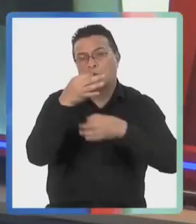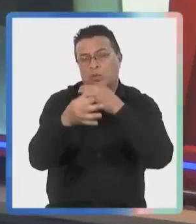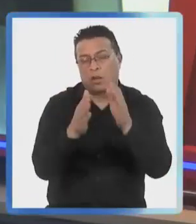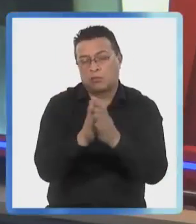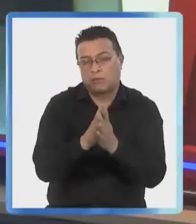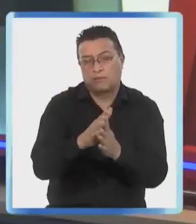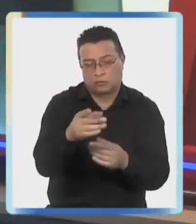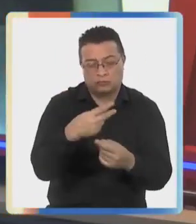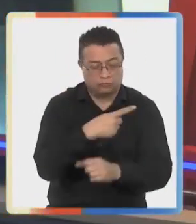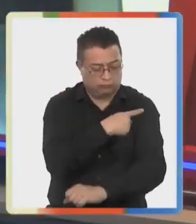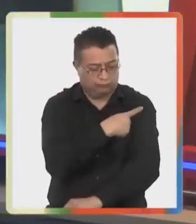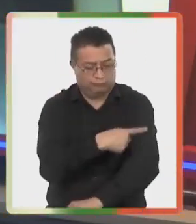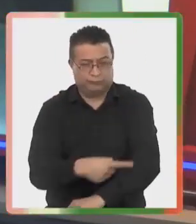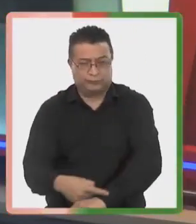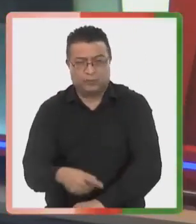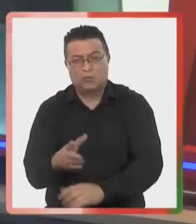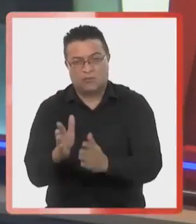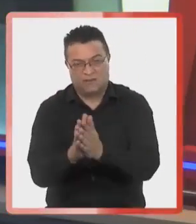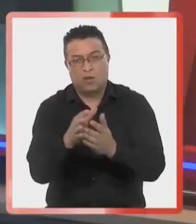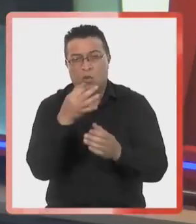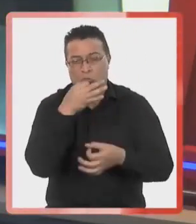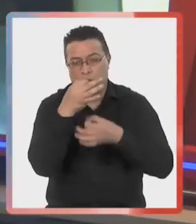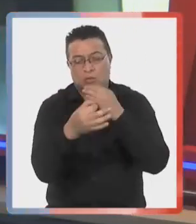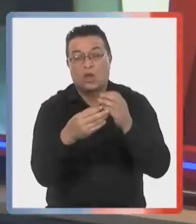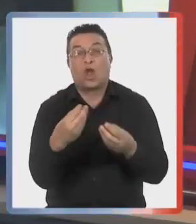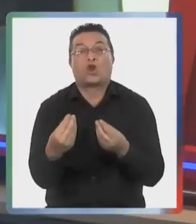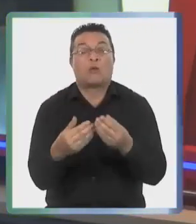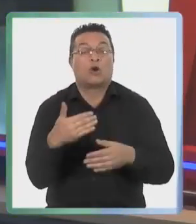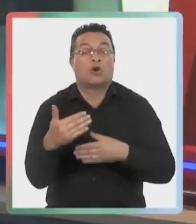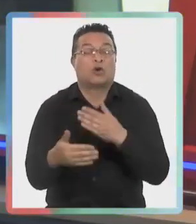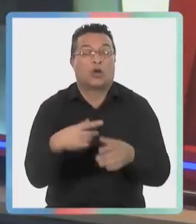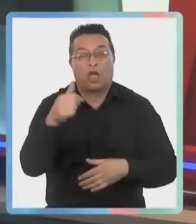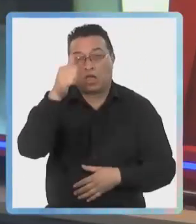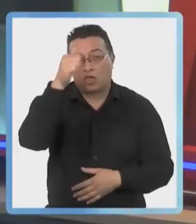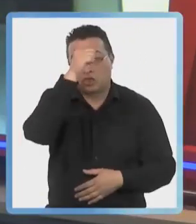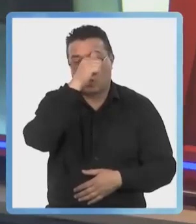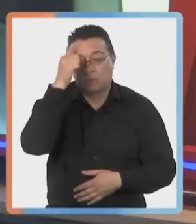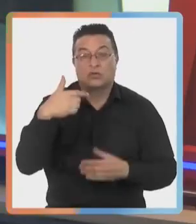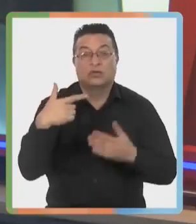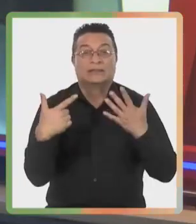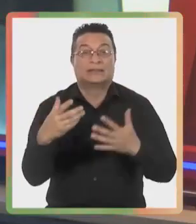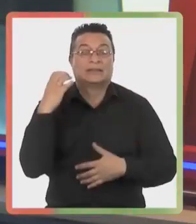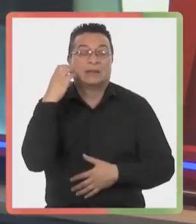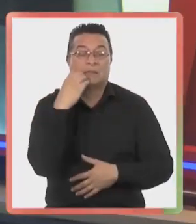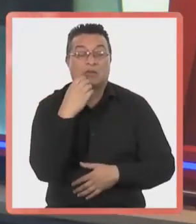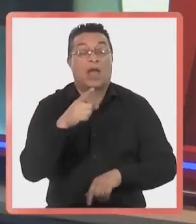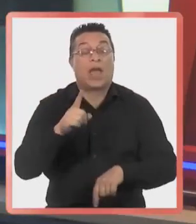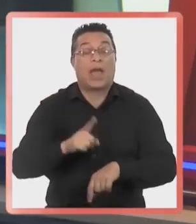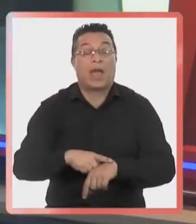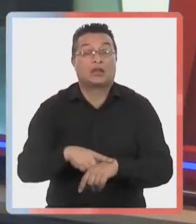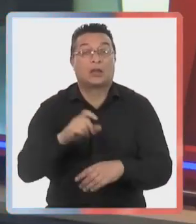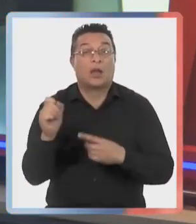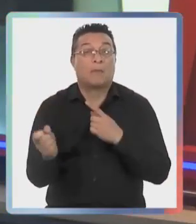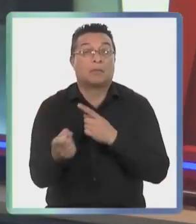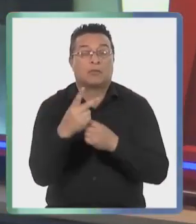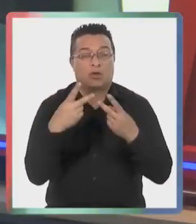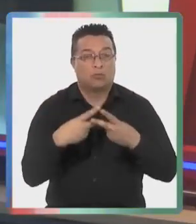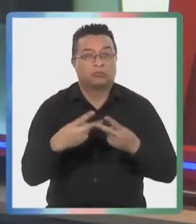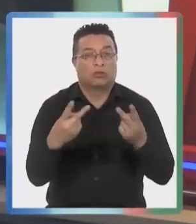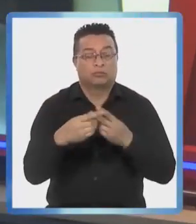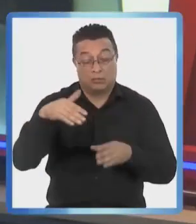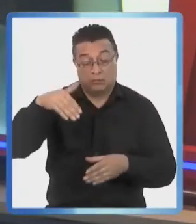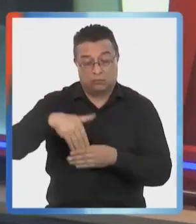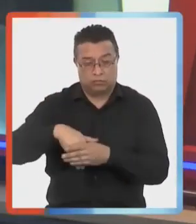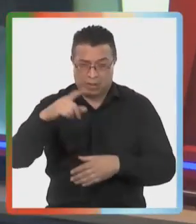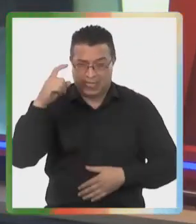la gente que nos está viendo de Arica, Magallanes, Andrés Tagle, cómo se va a desarrollar esa jornada de domingo 7 de mayo, por ejemplo, a qué hora tendremos los primeros resultados. No es una